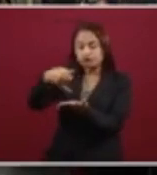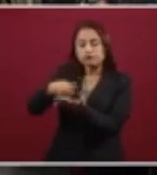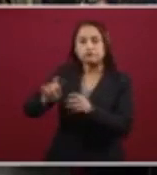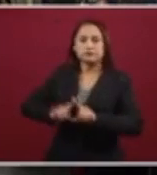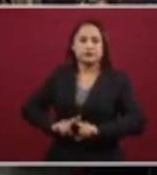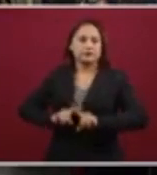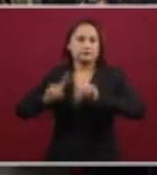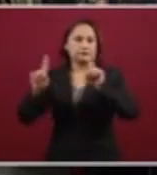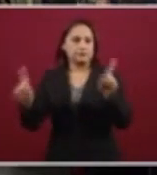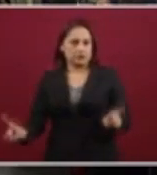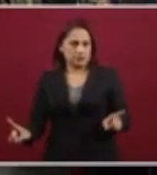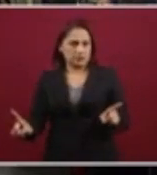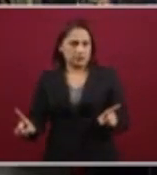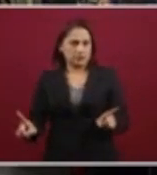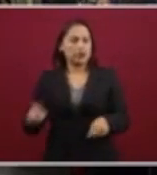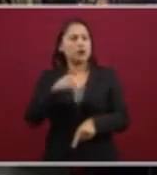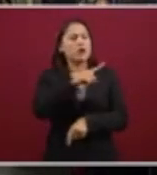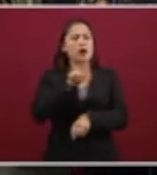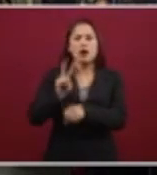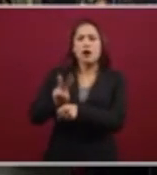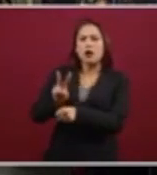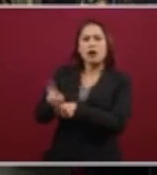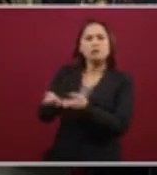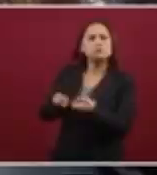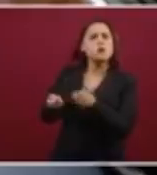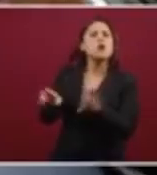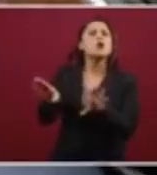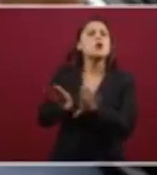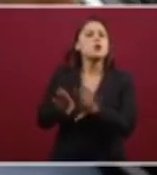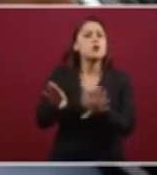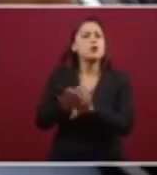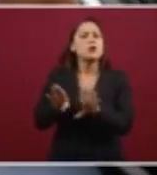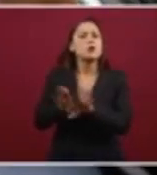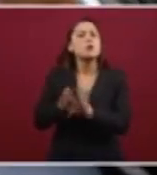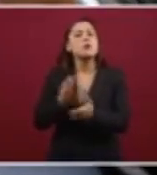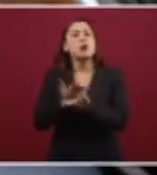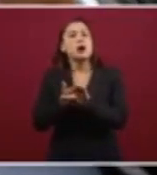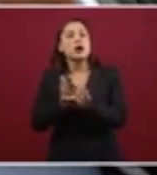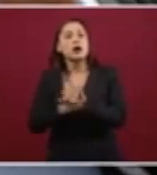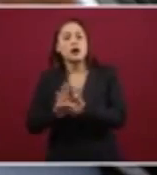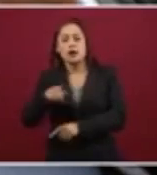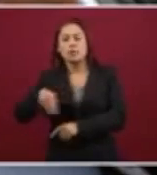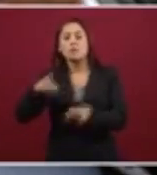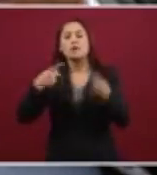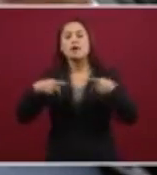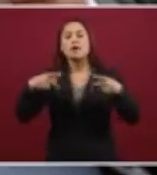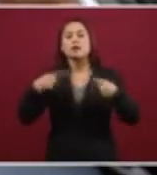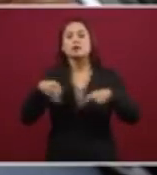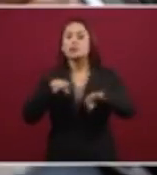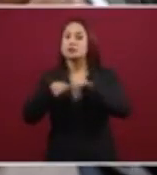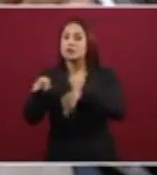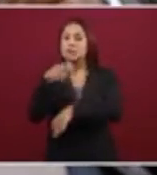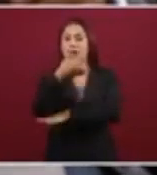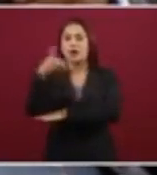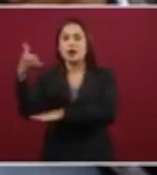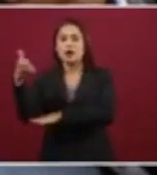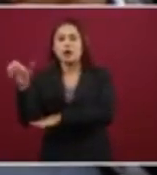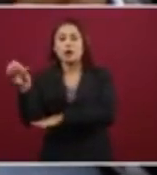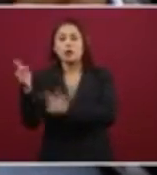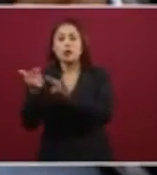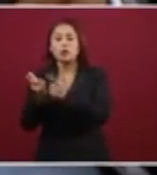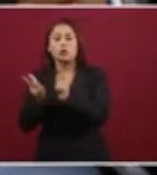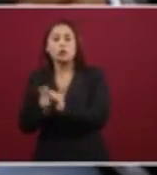medidas, tanto para garantizar esto como para proteger a los productores y campesinos que están siendo amenazados por el